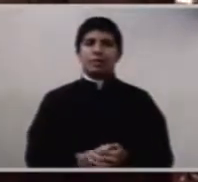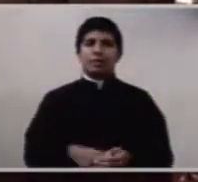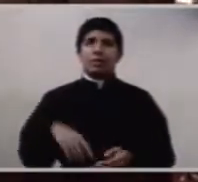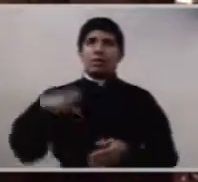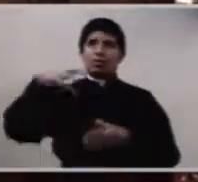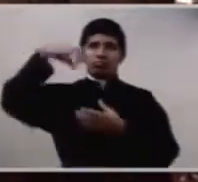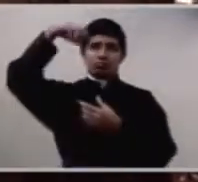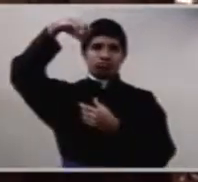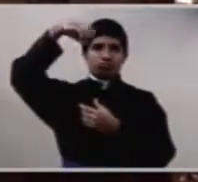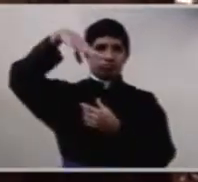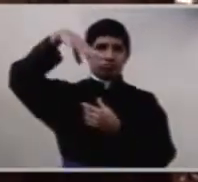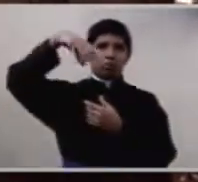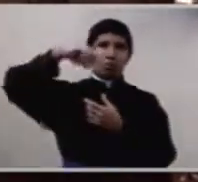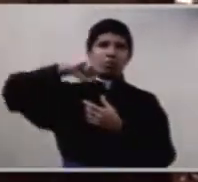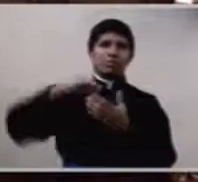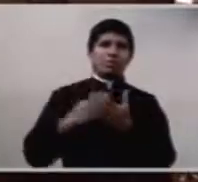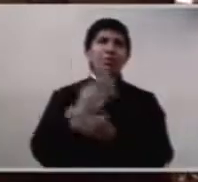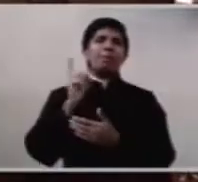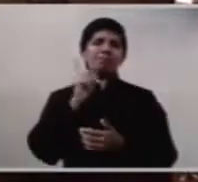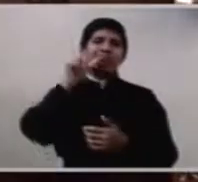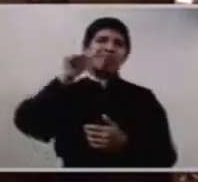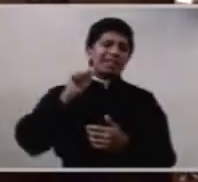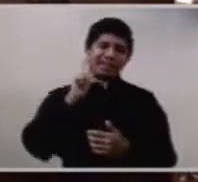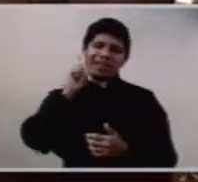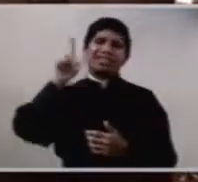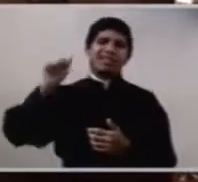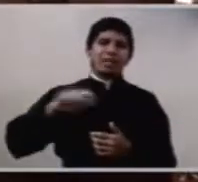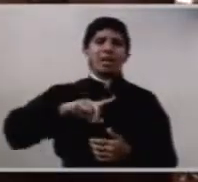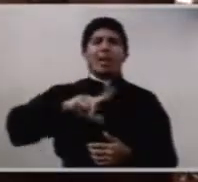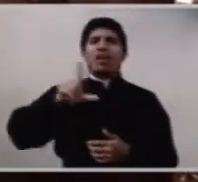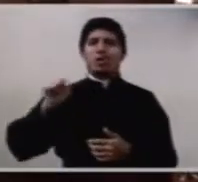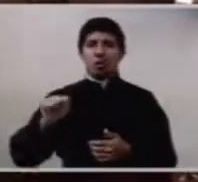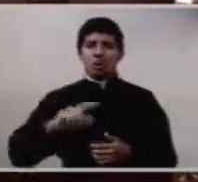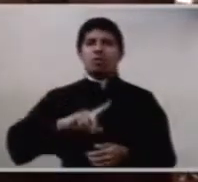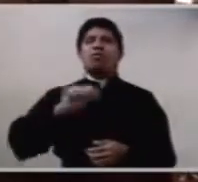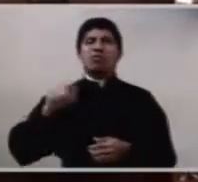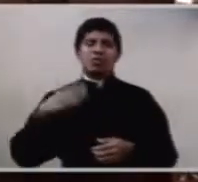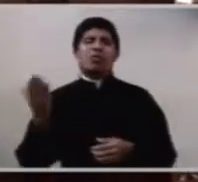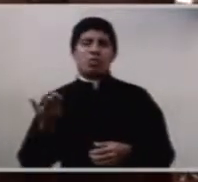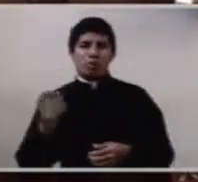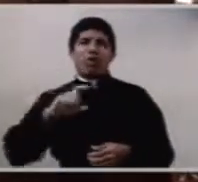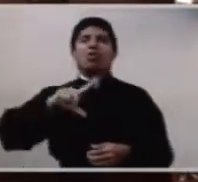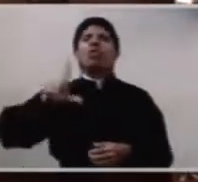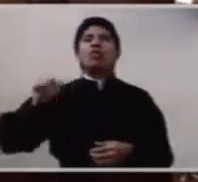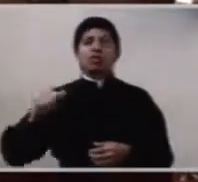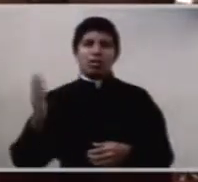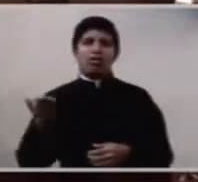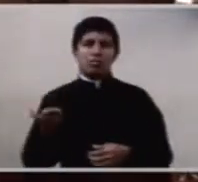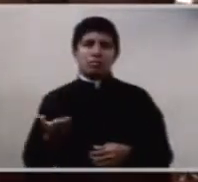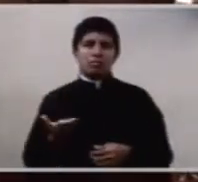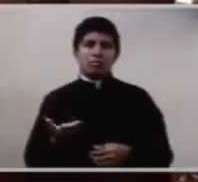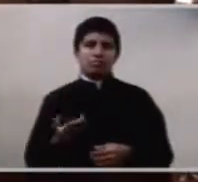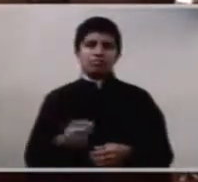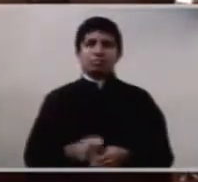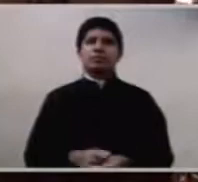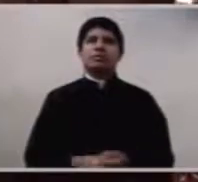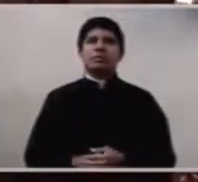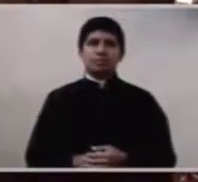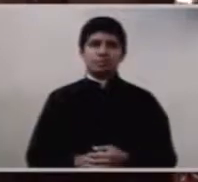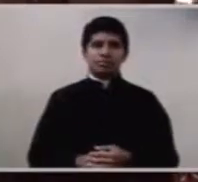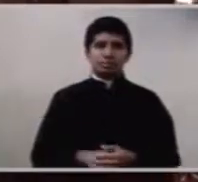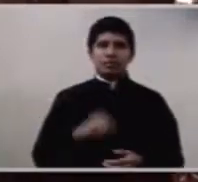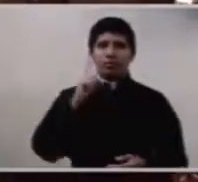mañana se lo arreglo. Y al día siguiente le decíamos, ¿qué pasó? Mañana, padre,